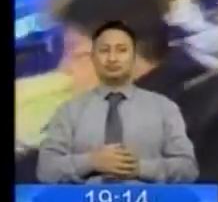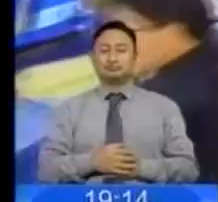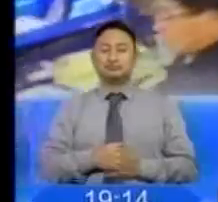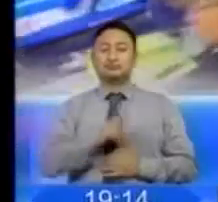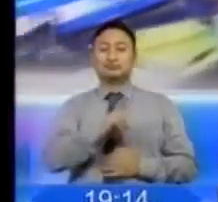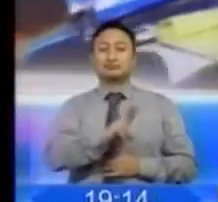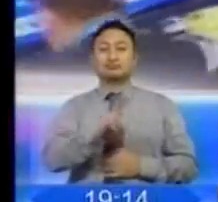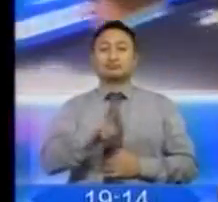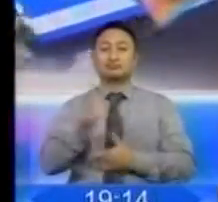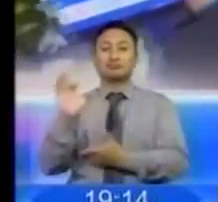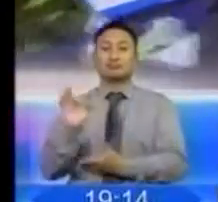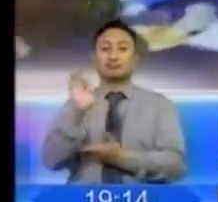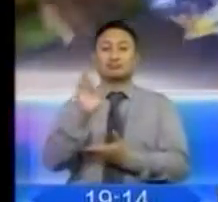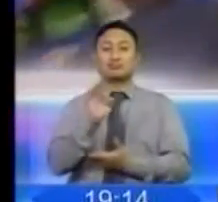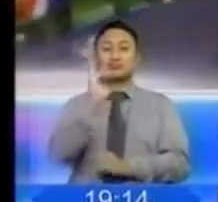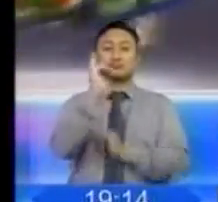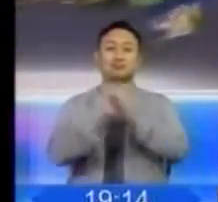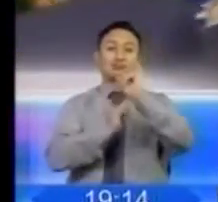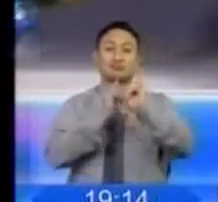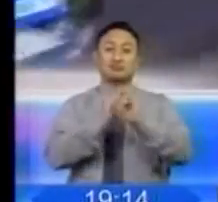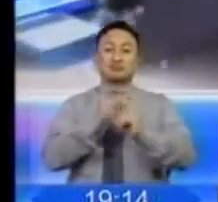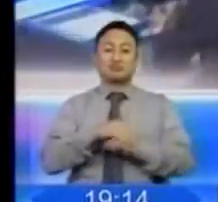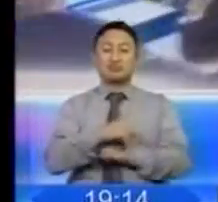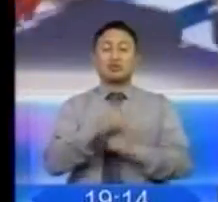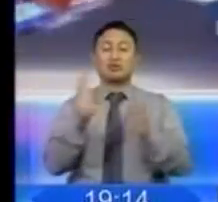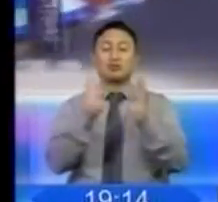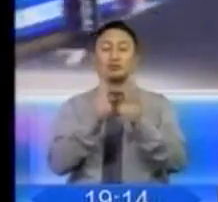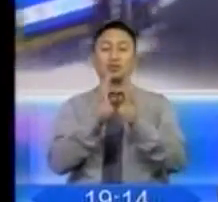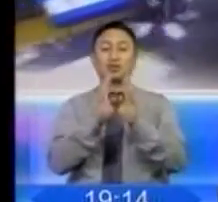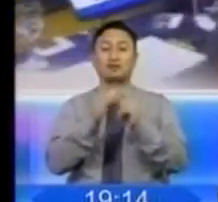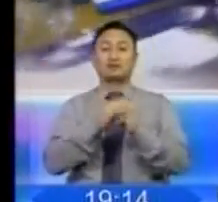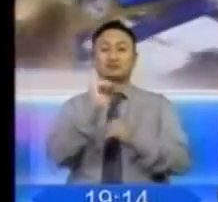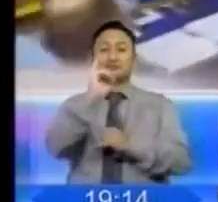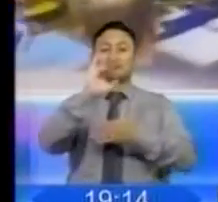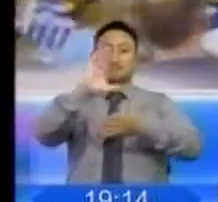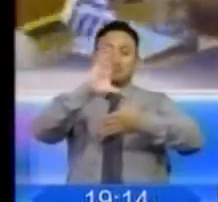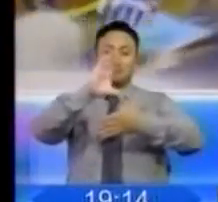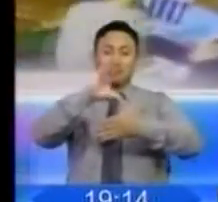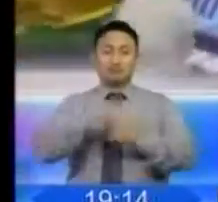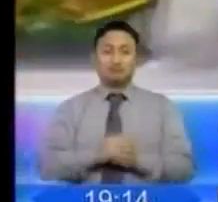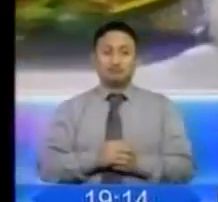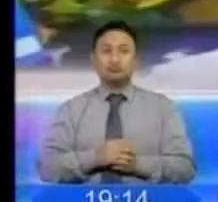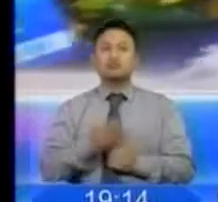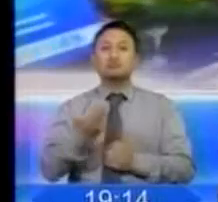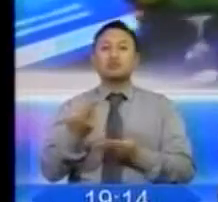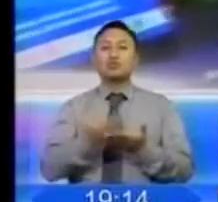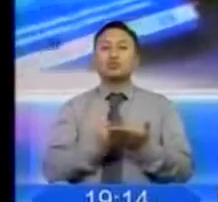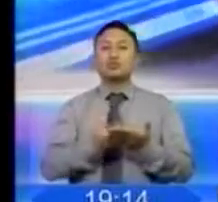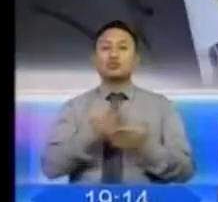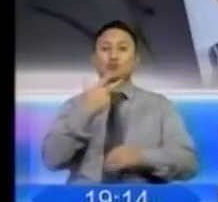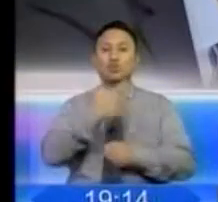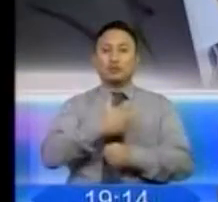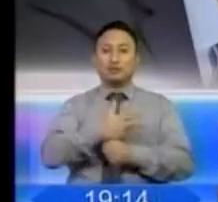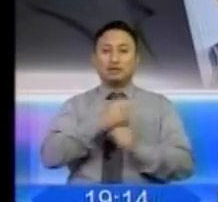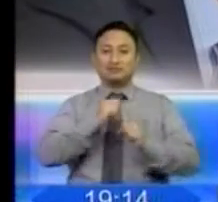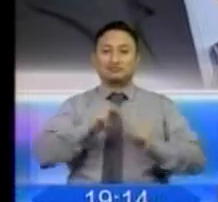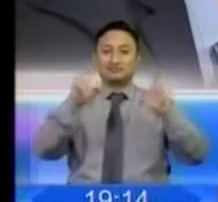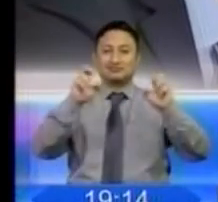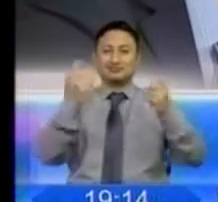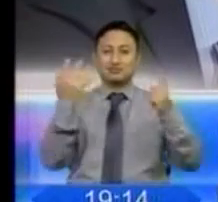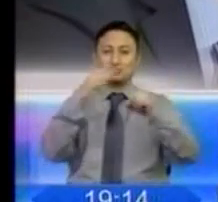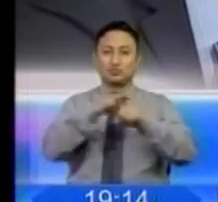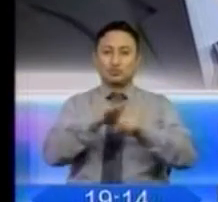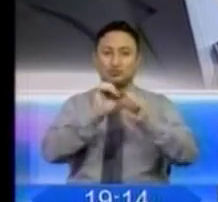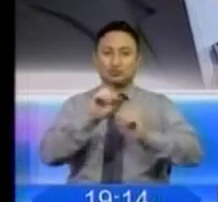22 representantes internacionales, miembros de la cumbre iberoamericana, se reunieron en Guatemala para tratar temas de inclusión